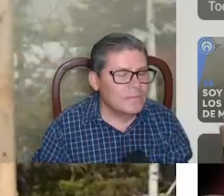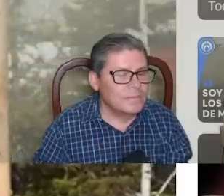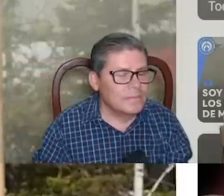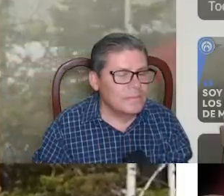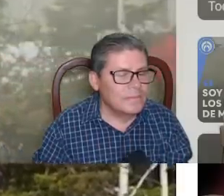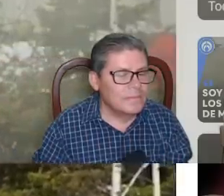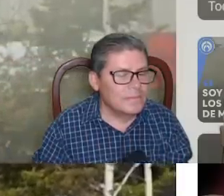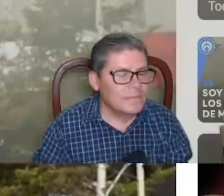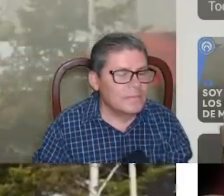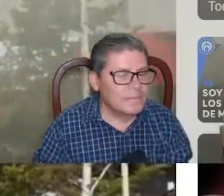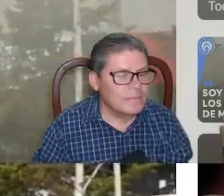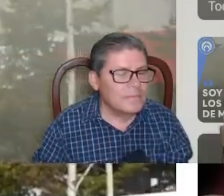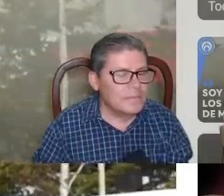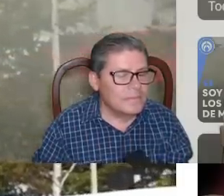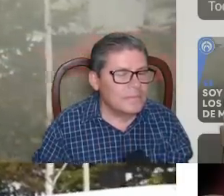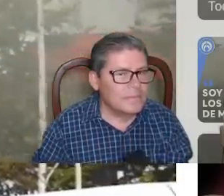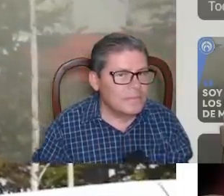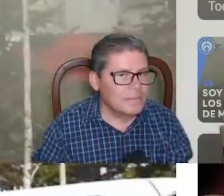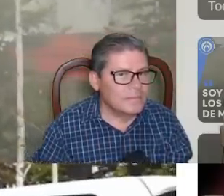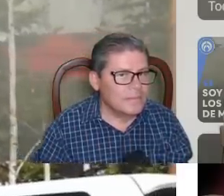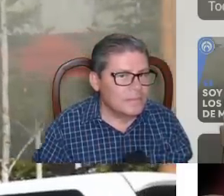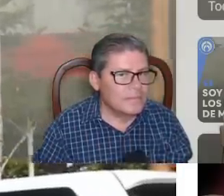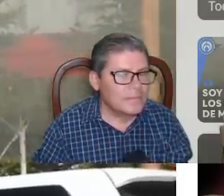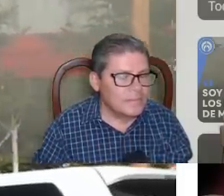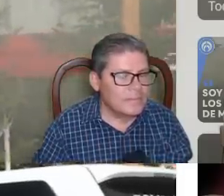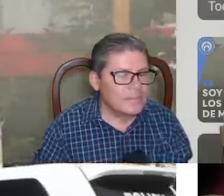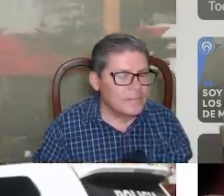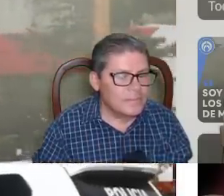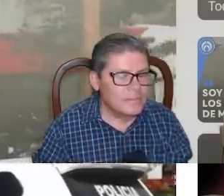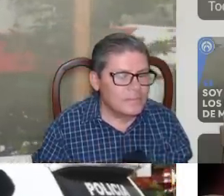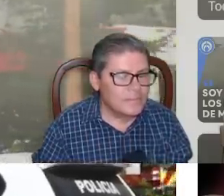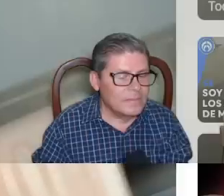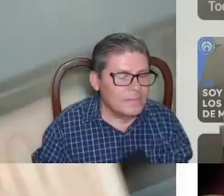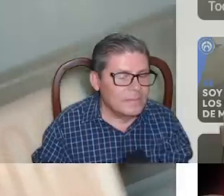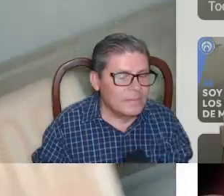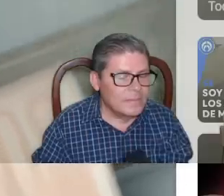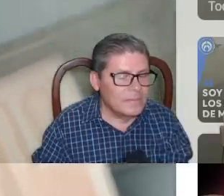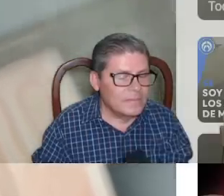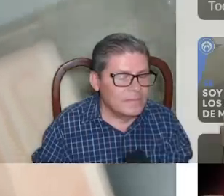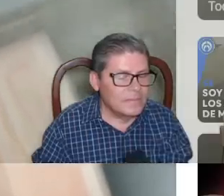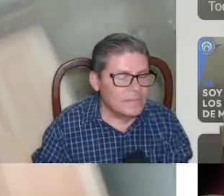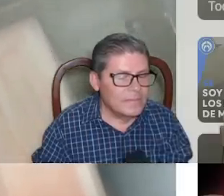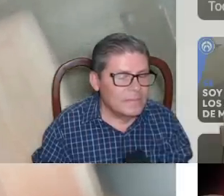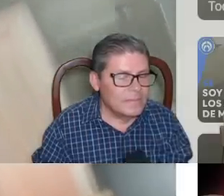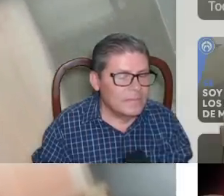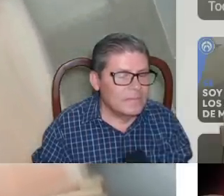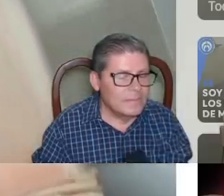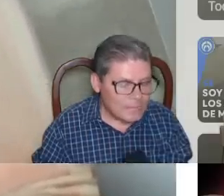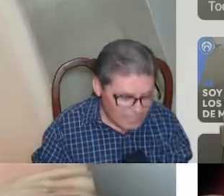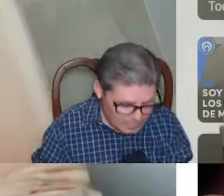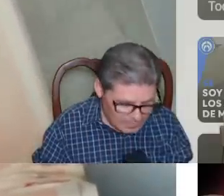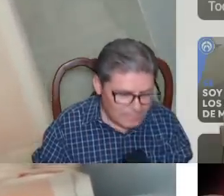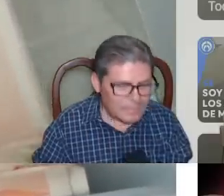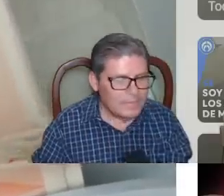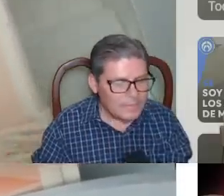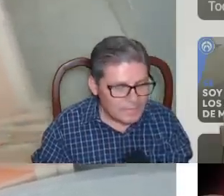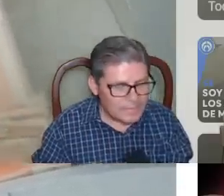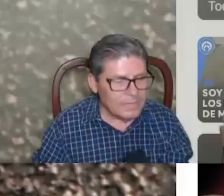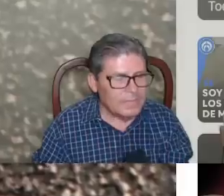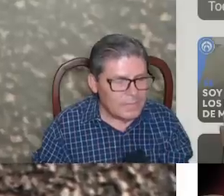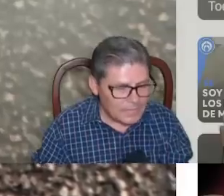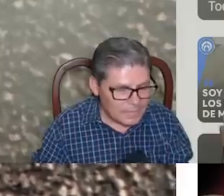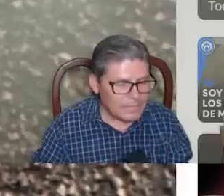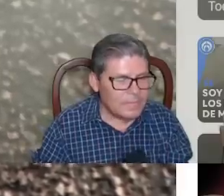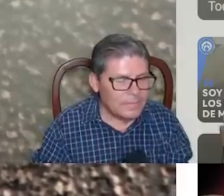autoridades de Andorra han trabajado para identificar quiénes están detrás de los cargos abonados desde decenas de tarjetas de crédito